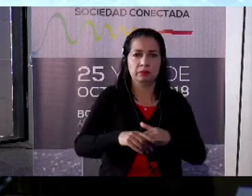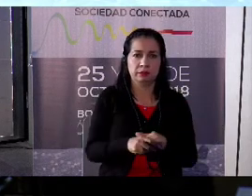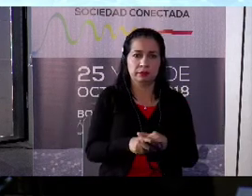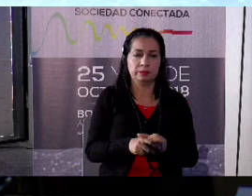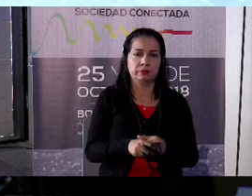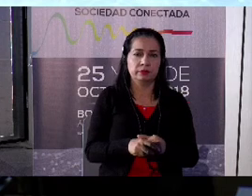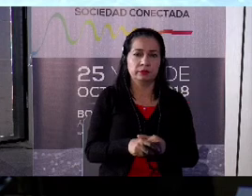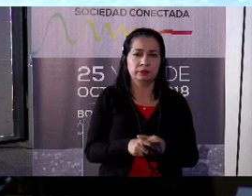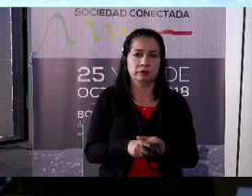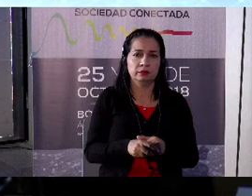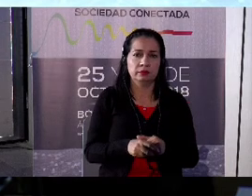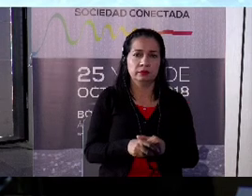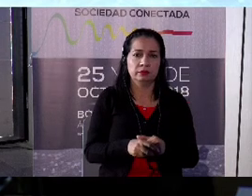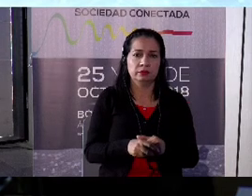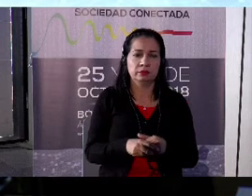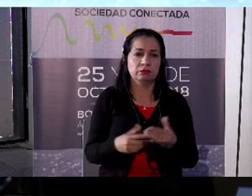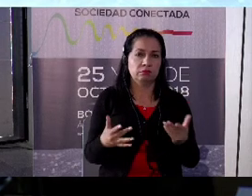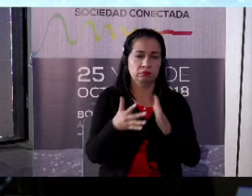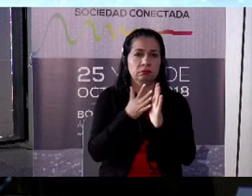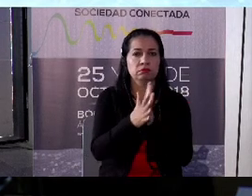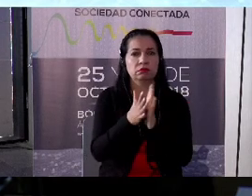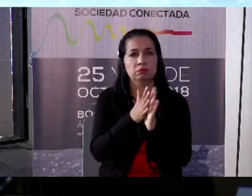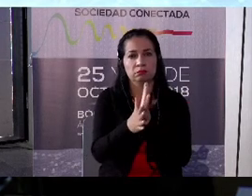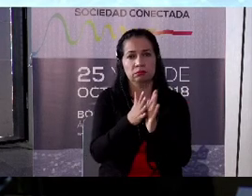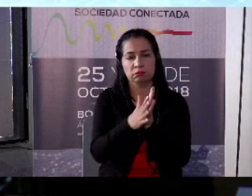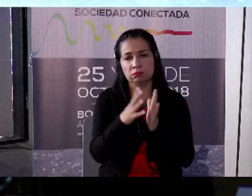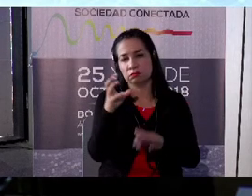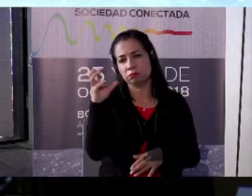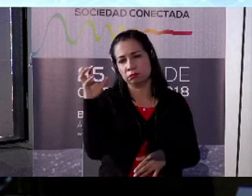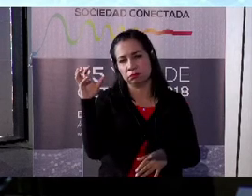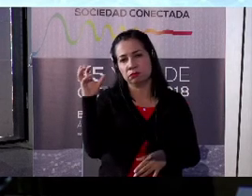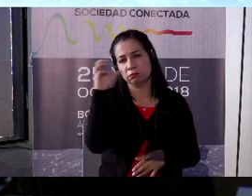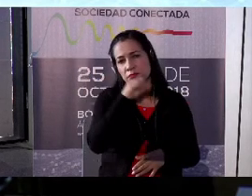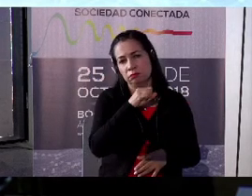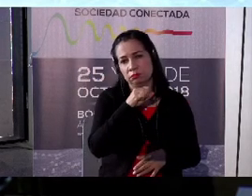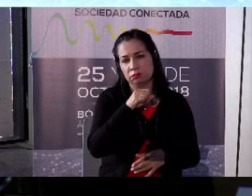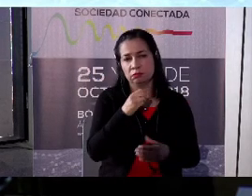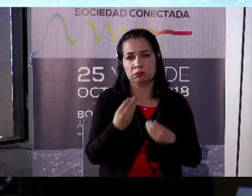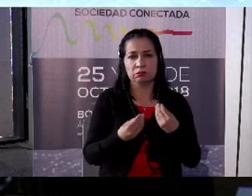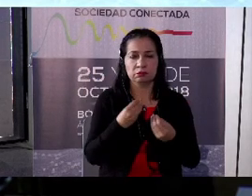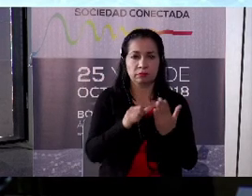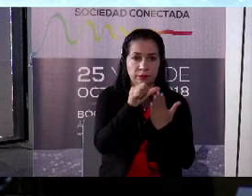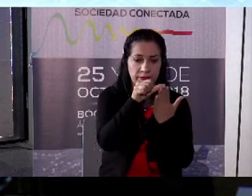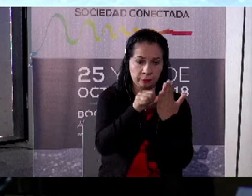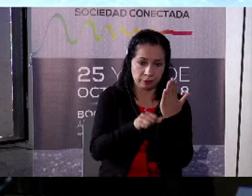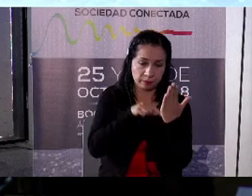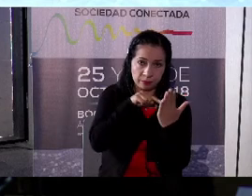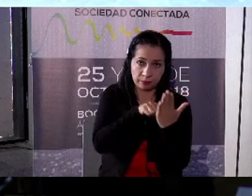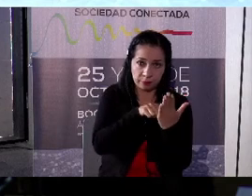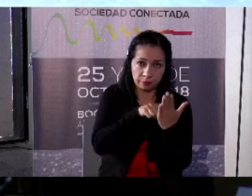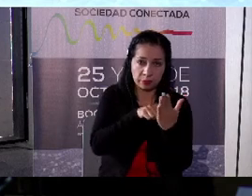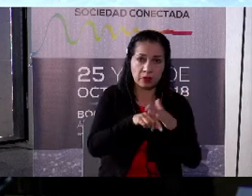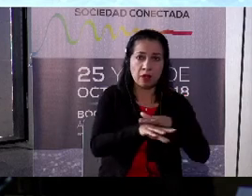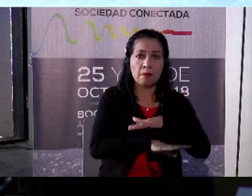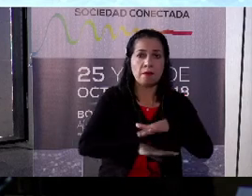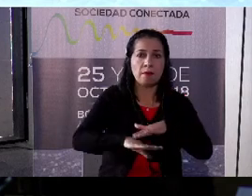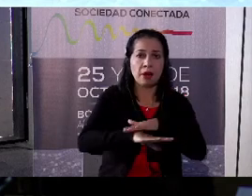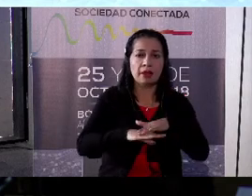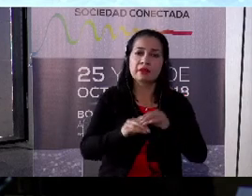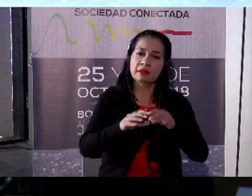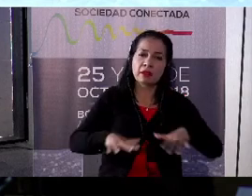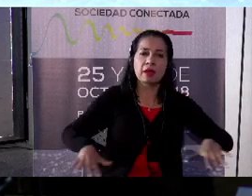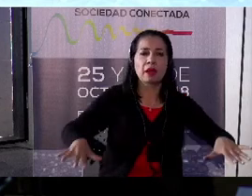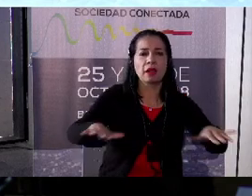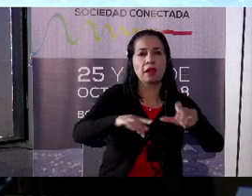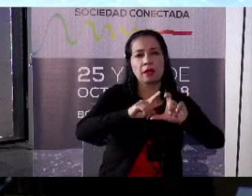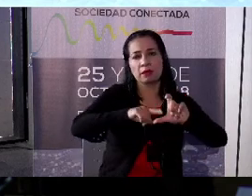entonces dimos tenemos que definir una base de datos de espectro que